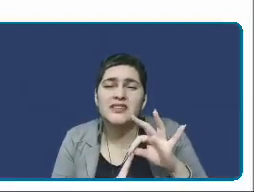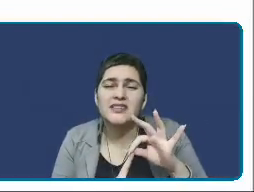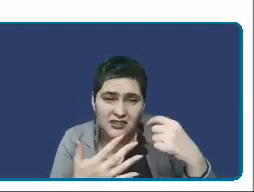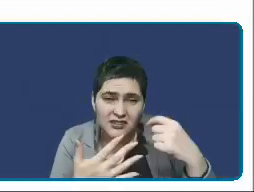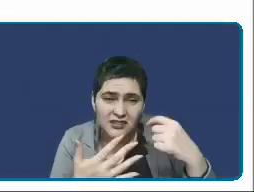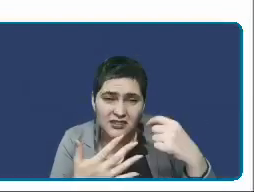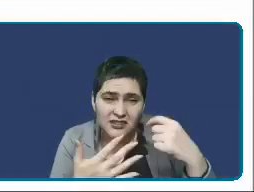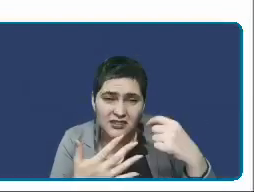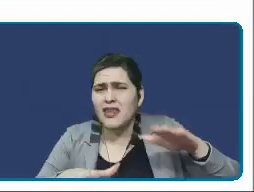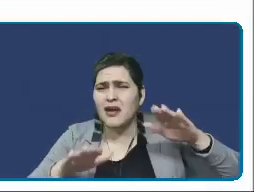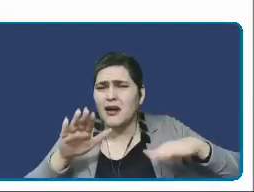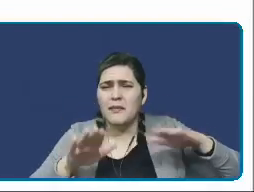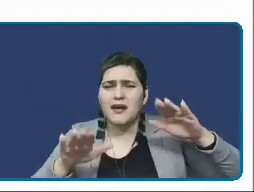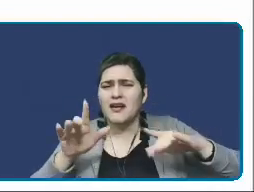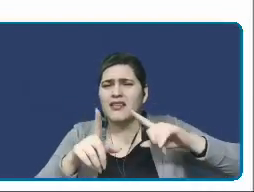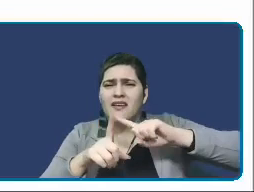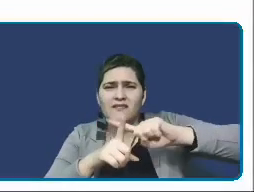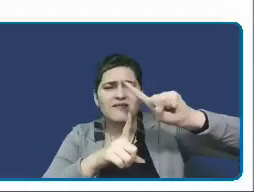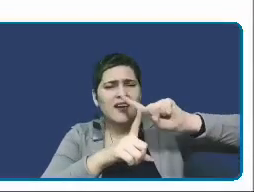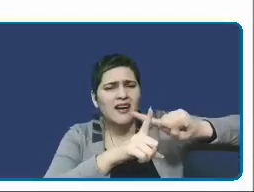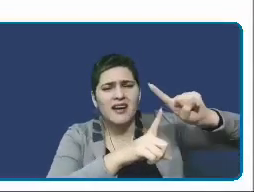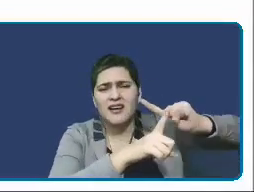muy